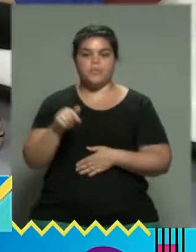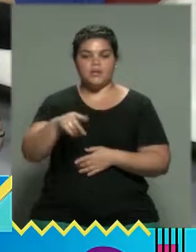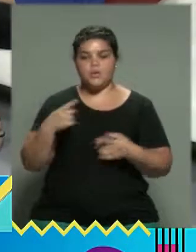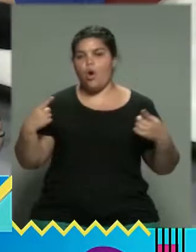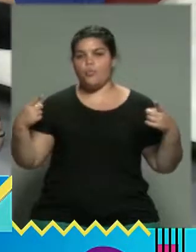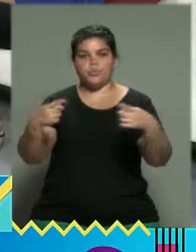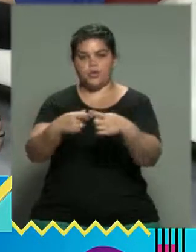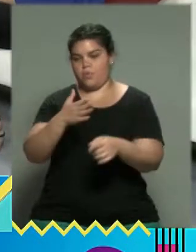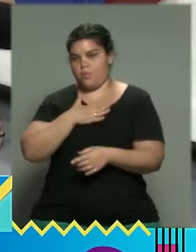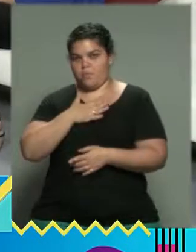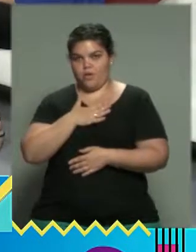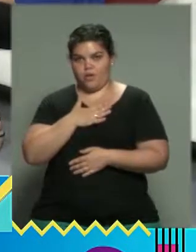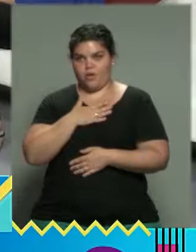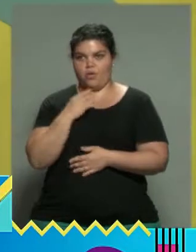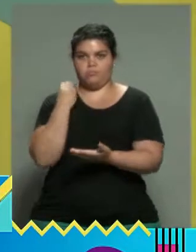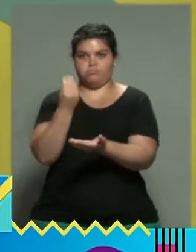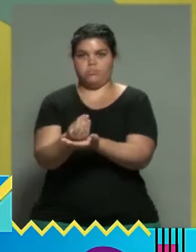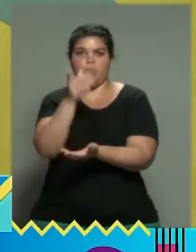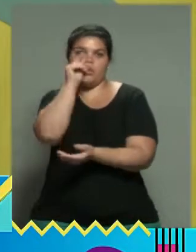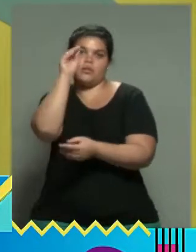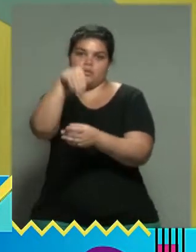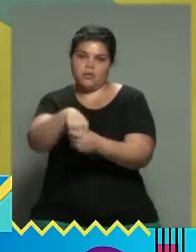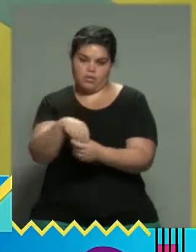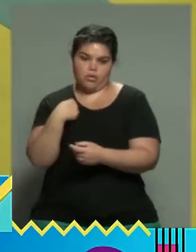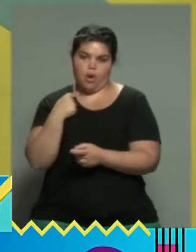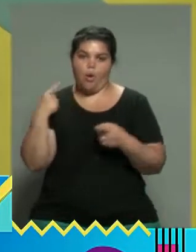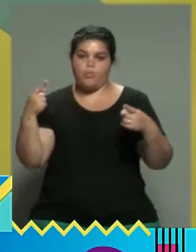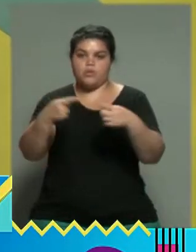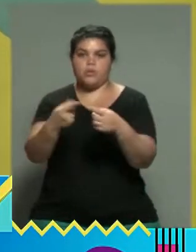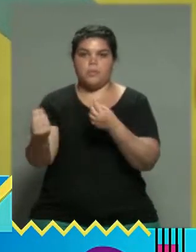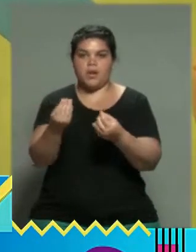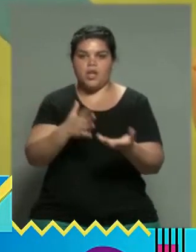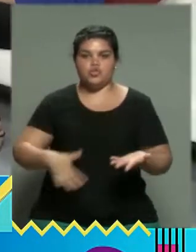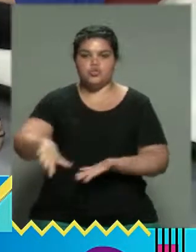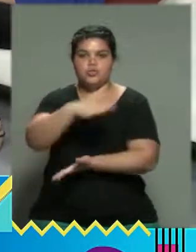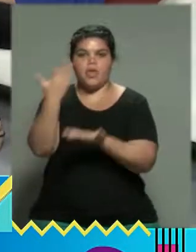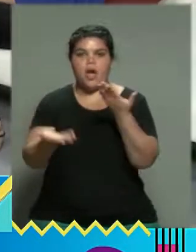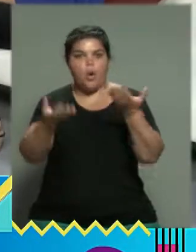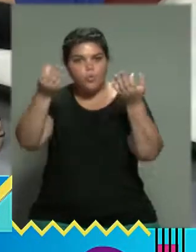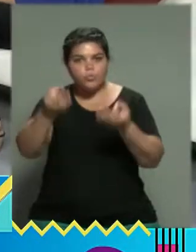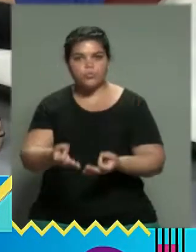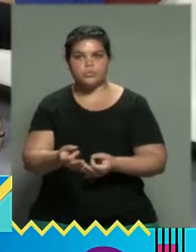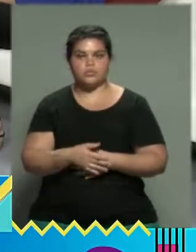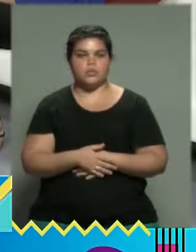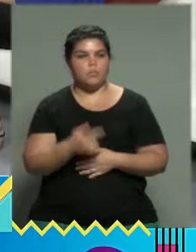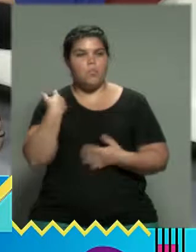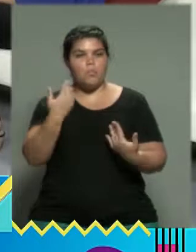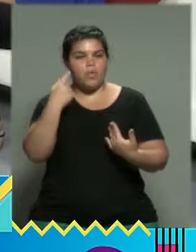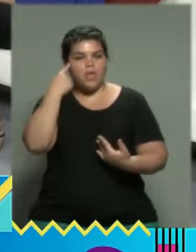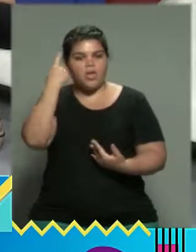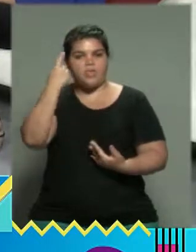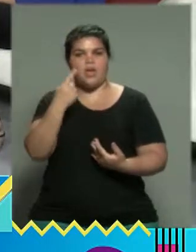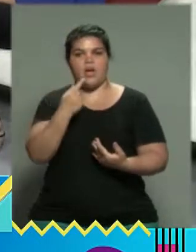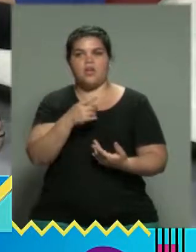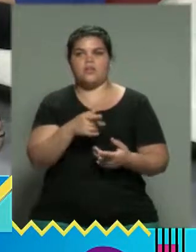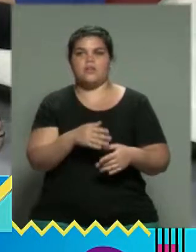de mi participación en la política, claro. Poder luchar por una sociedad más justa. Ahora, ¿se puede plantear como idea una igualdad de oportunidades